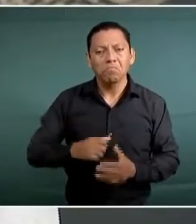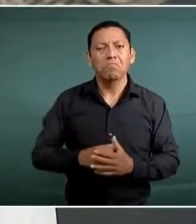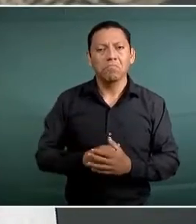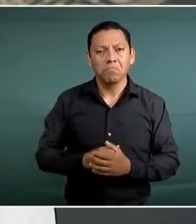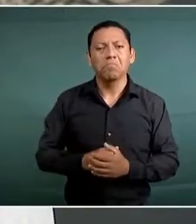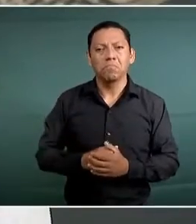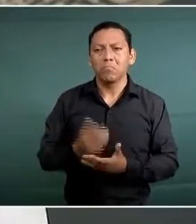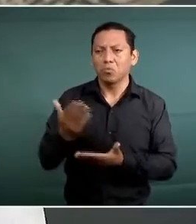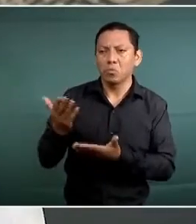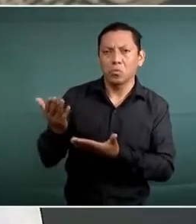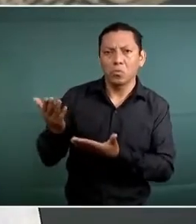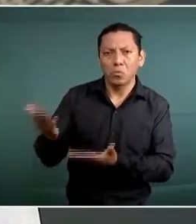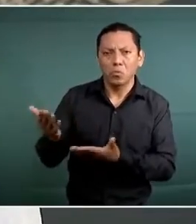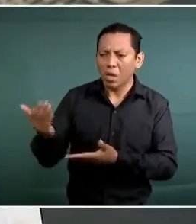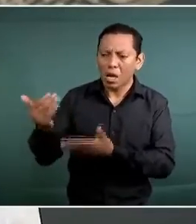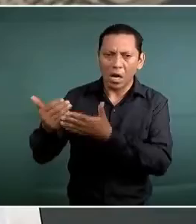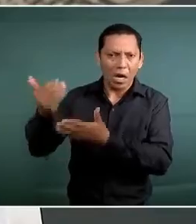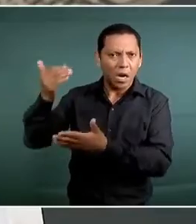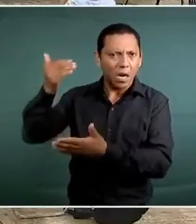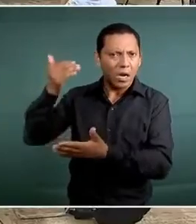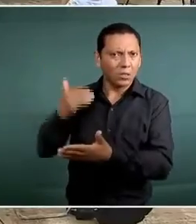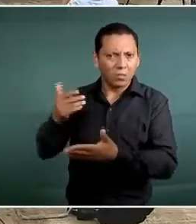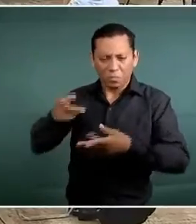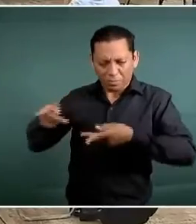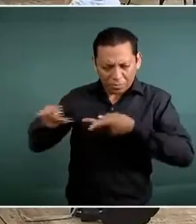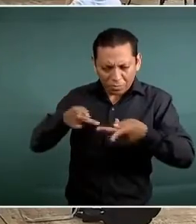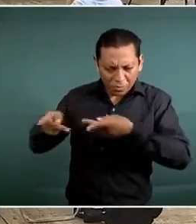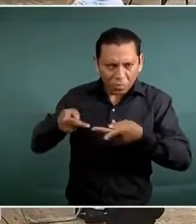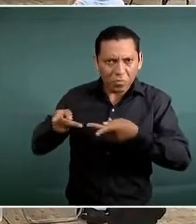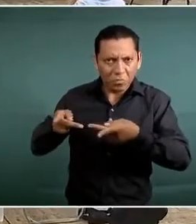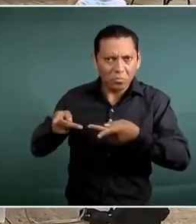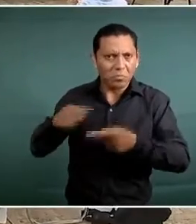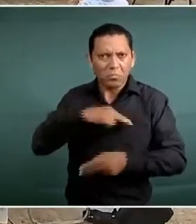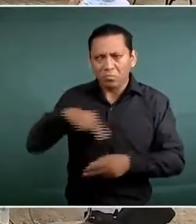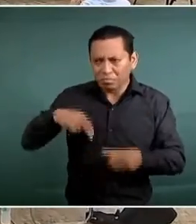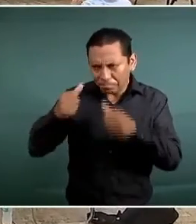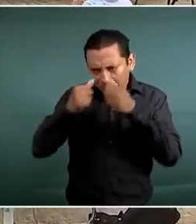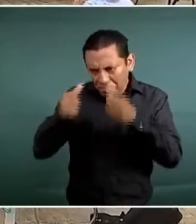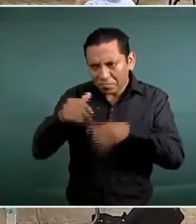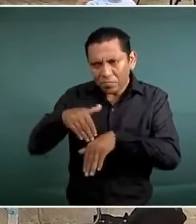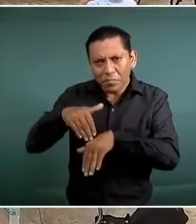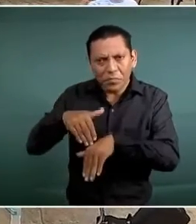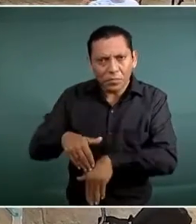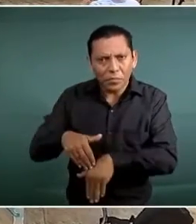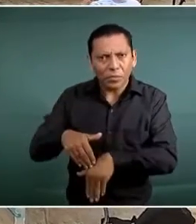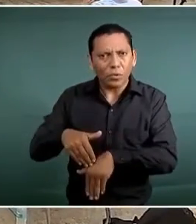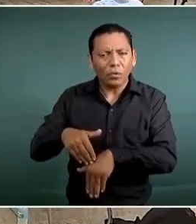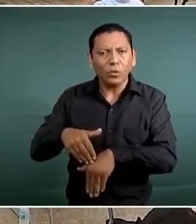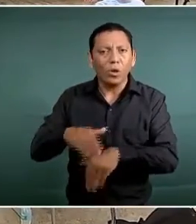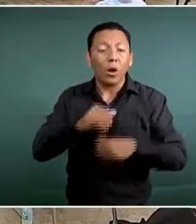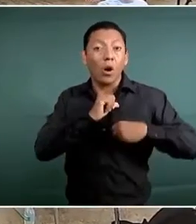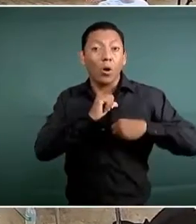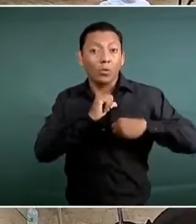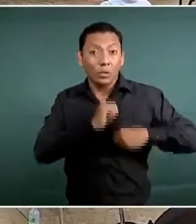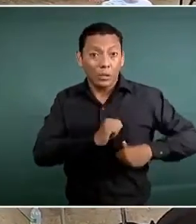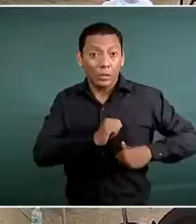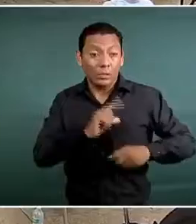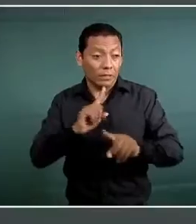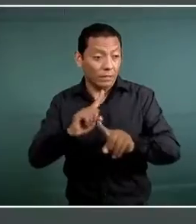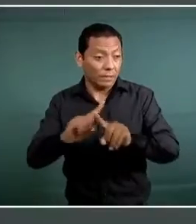que usted planeó desde hace mucho tiempo, que es que todas las autoridades